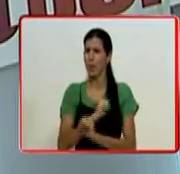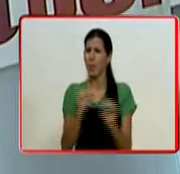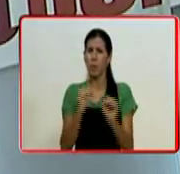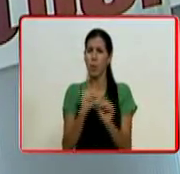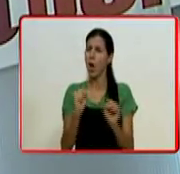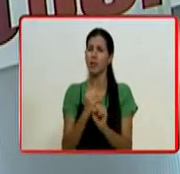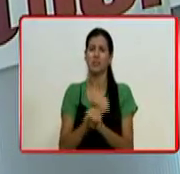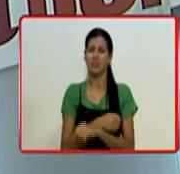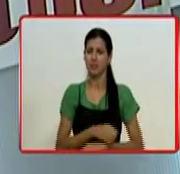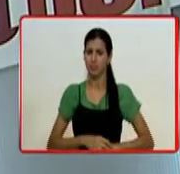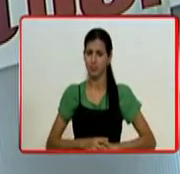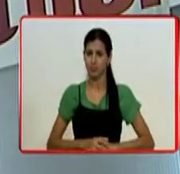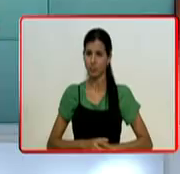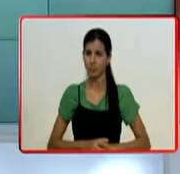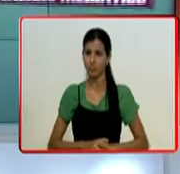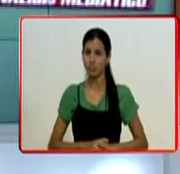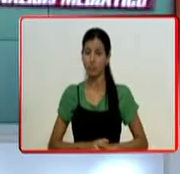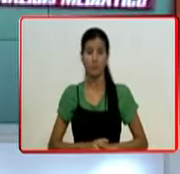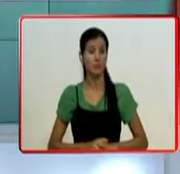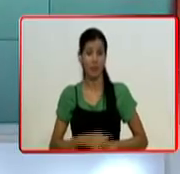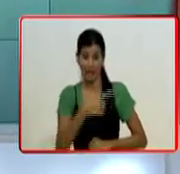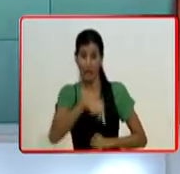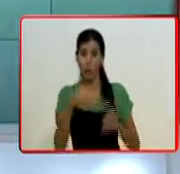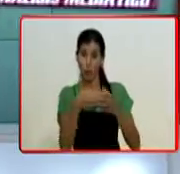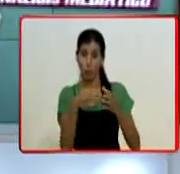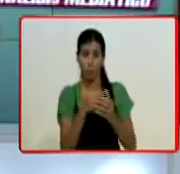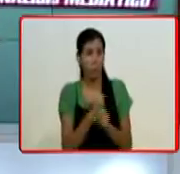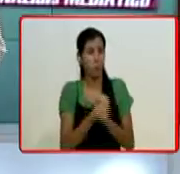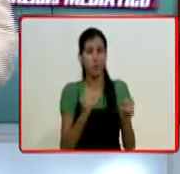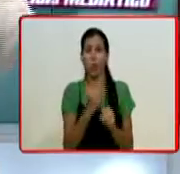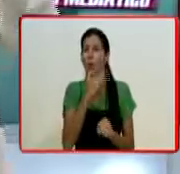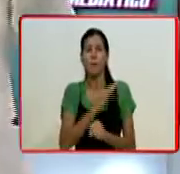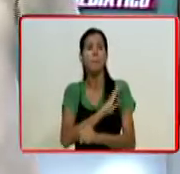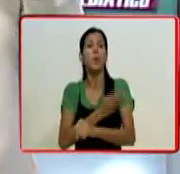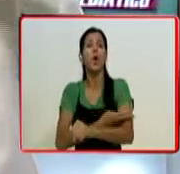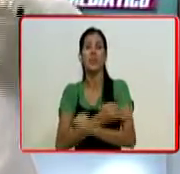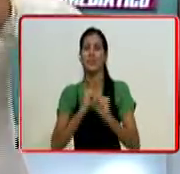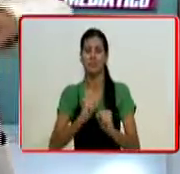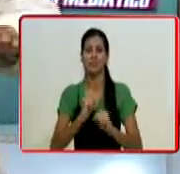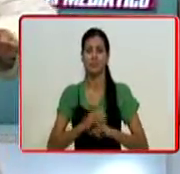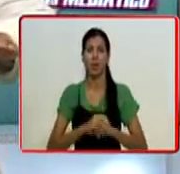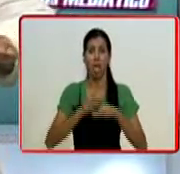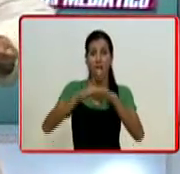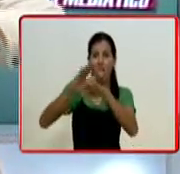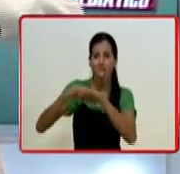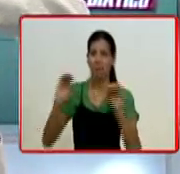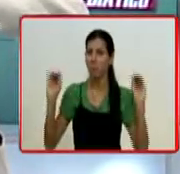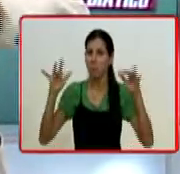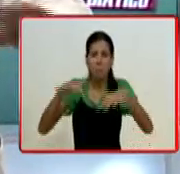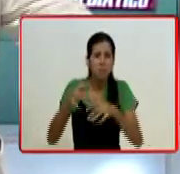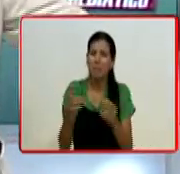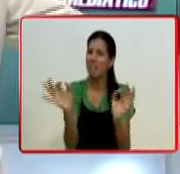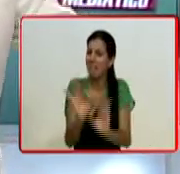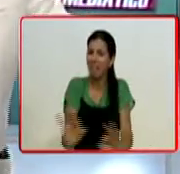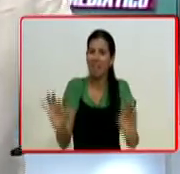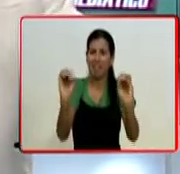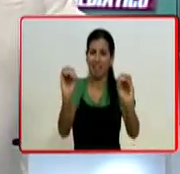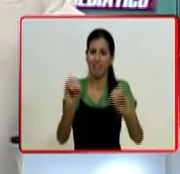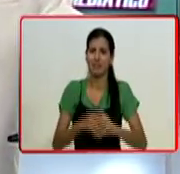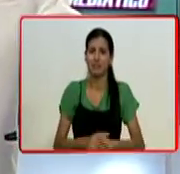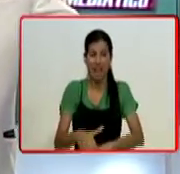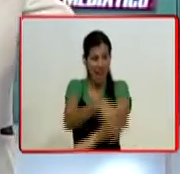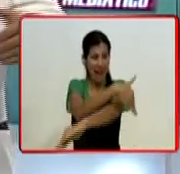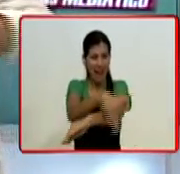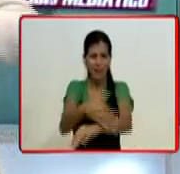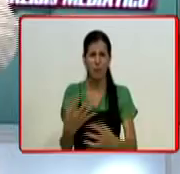yo en esto, al no poder tener un poder, valga la redundancia, de convocatoria que llene las calles por